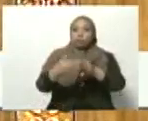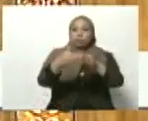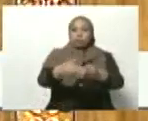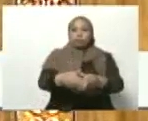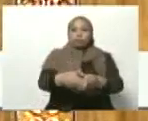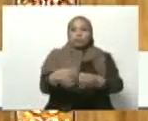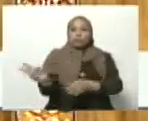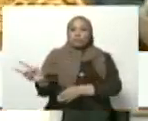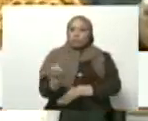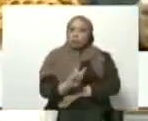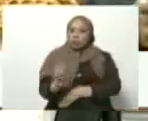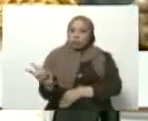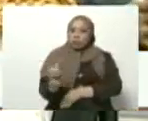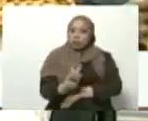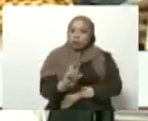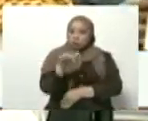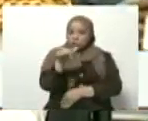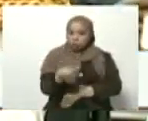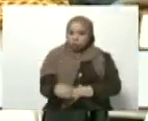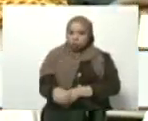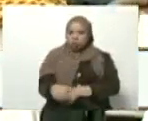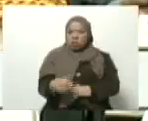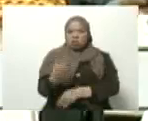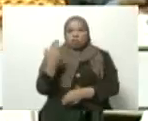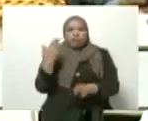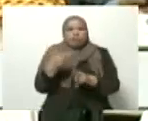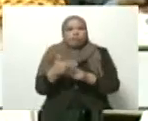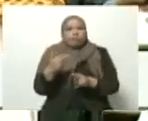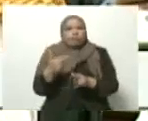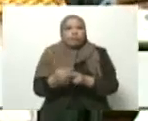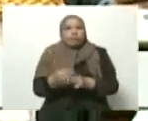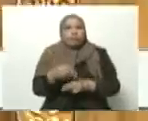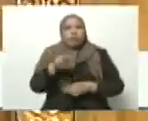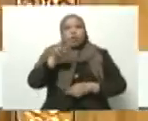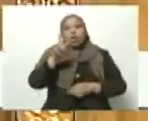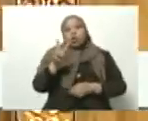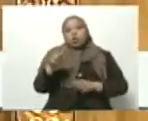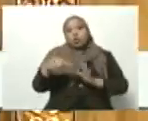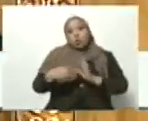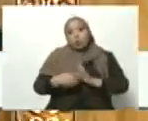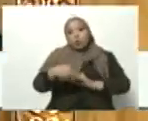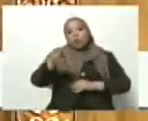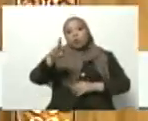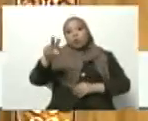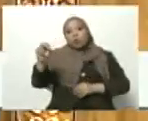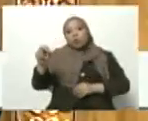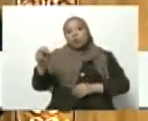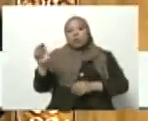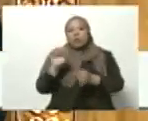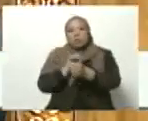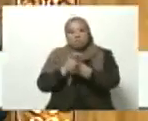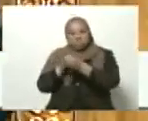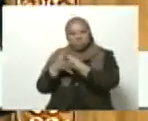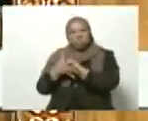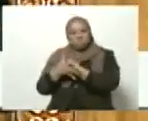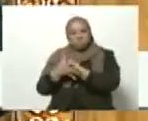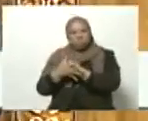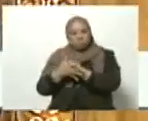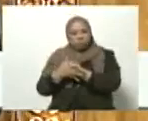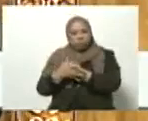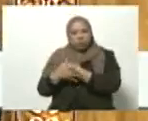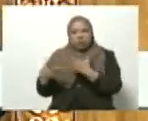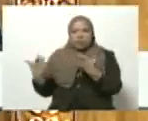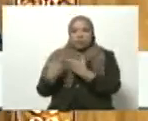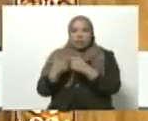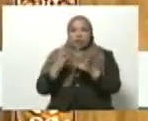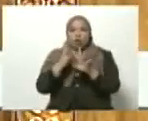Cuando en Venezuela, y aquí lo que quiero que vean es lo más grave, ya estamos hablando del 2020, ya estamos hablando del coronavirus, ya estamos hablando de las